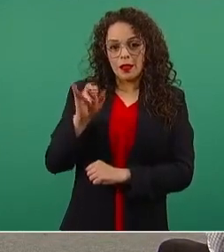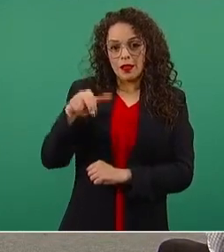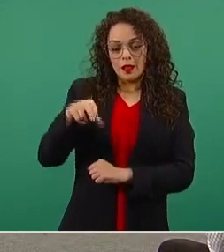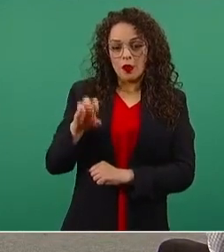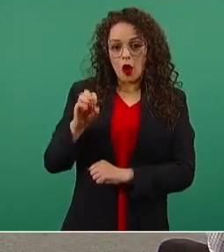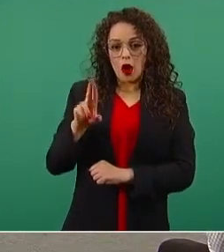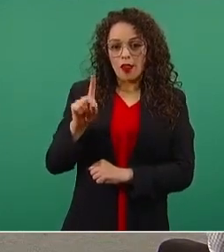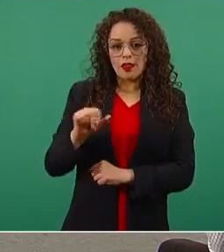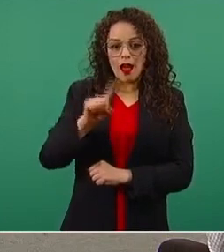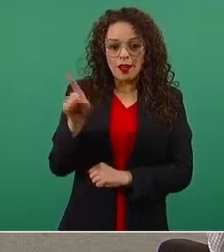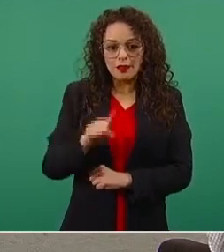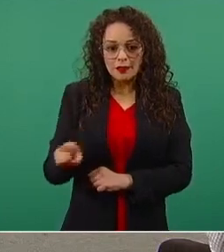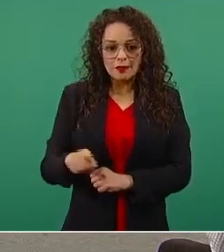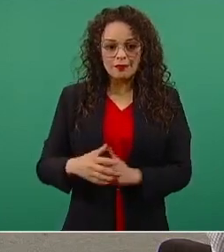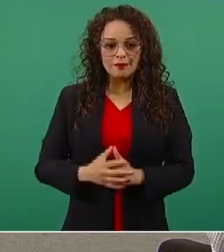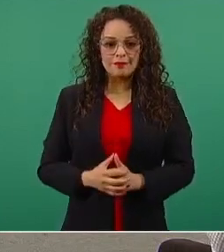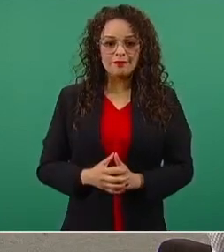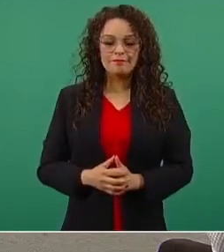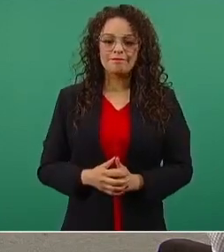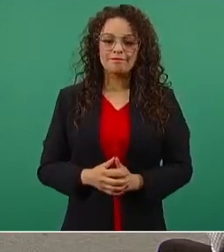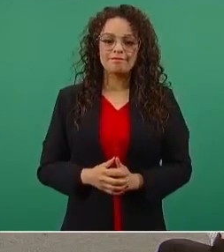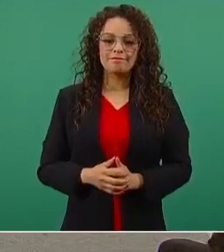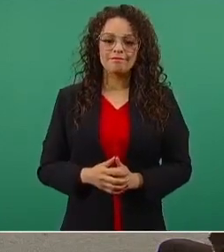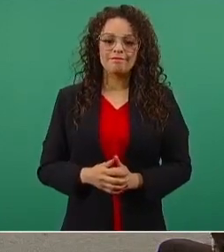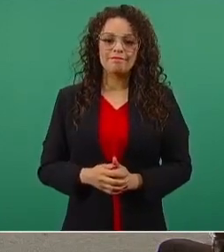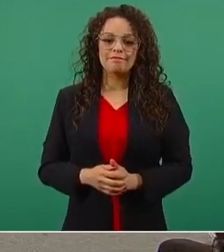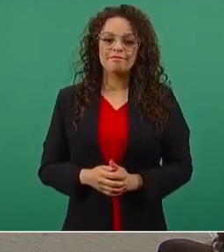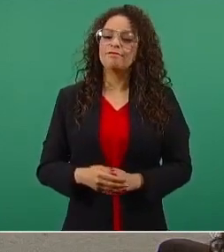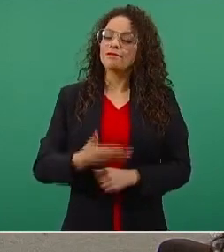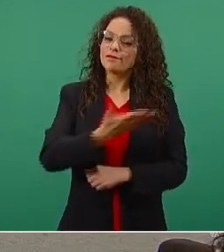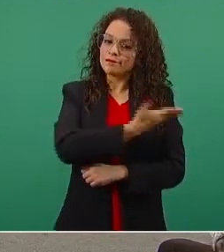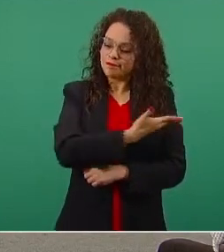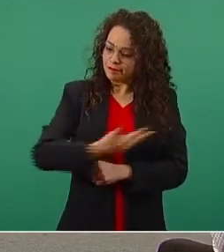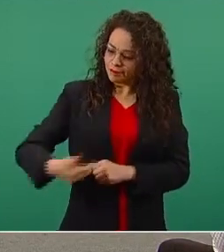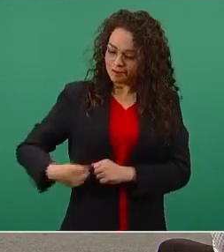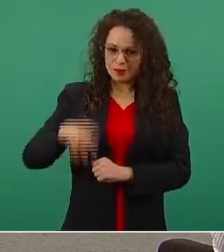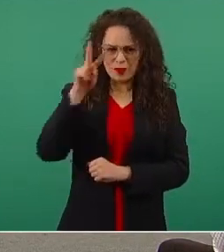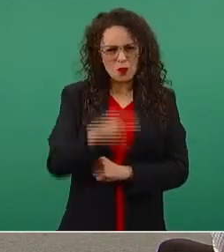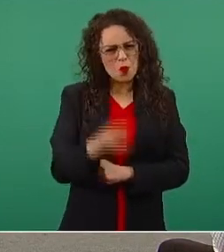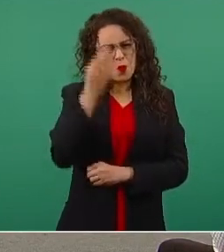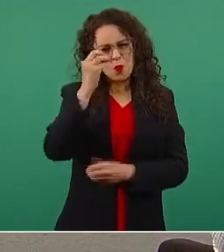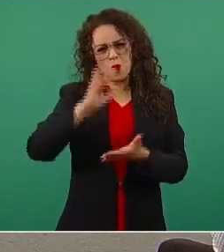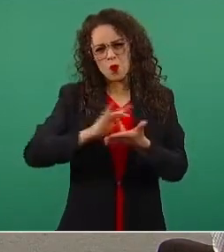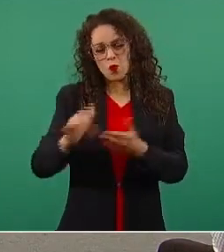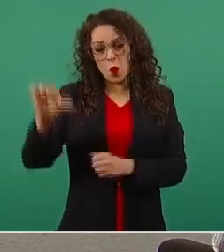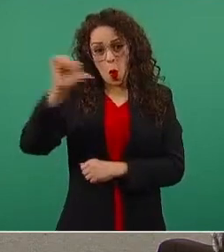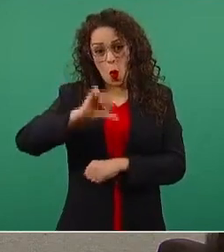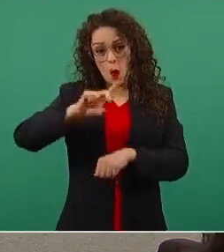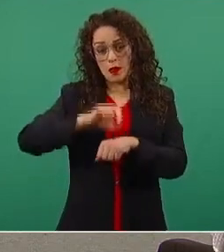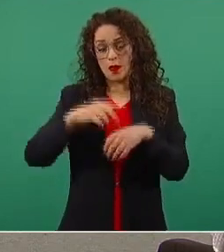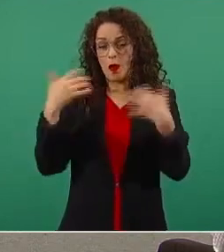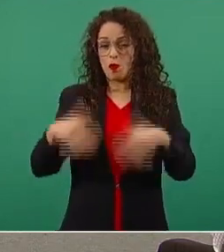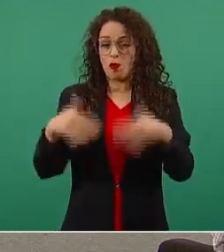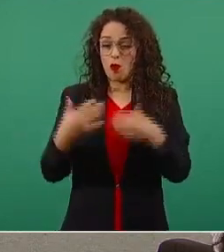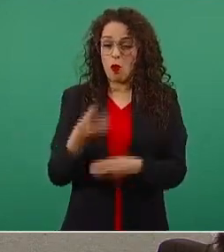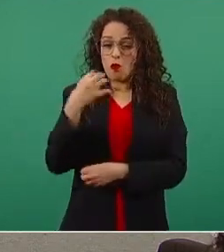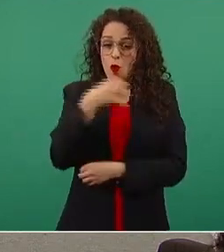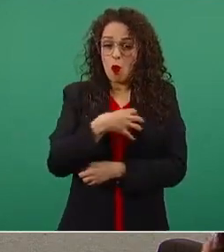de Birmex, Pedro Centeno, resaltó la llegada de nuevas dosis al país. Es un gran día aquí en Sinaloa, estamos muy